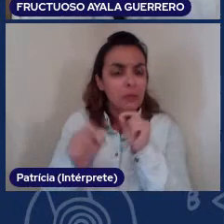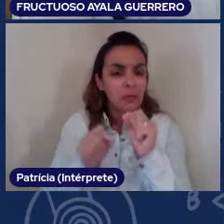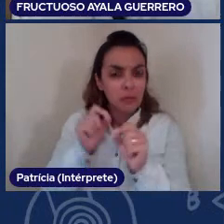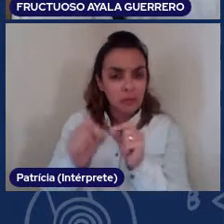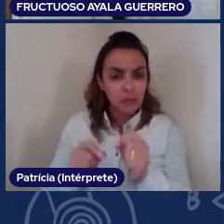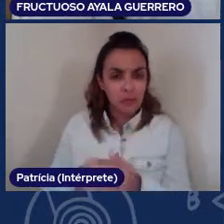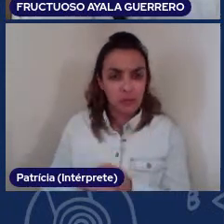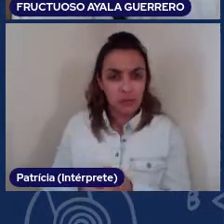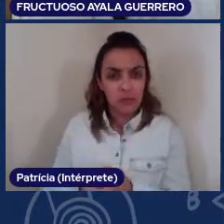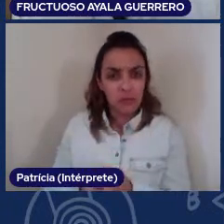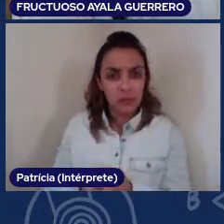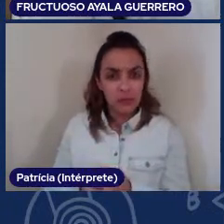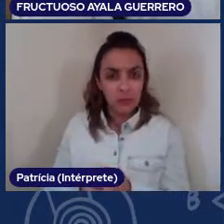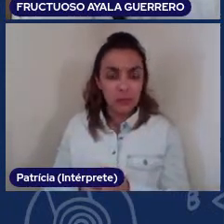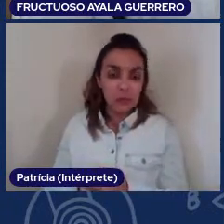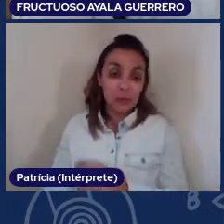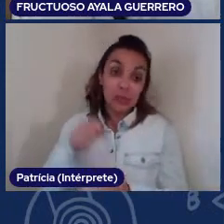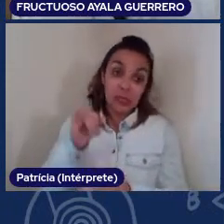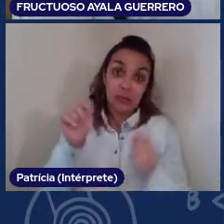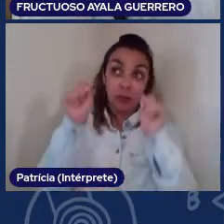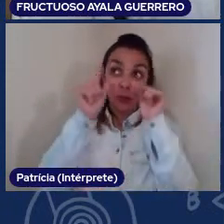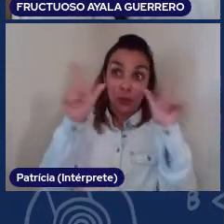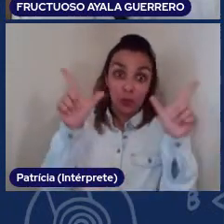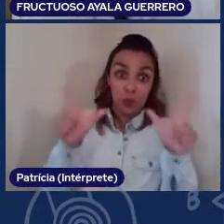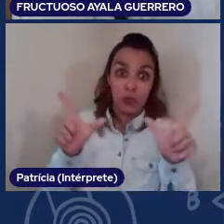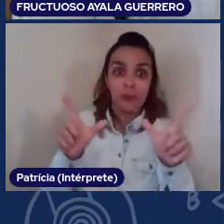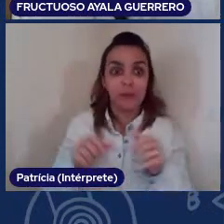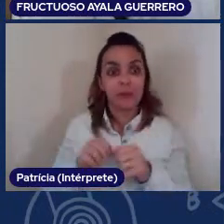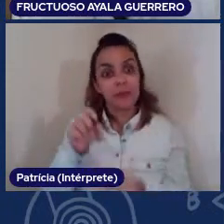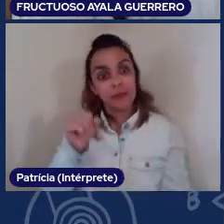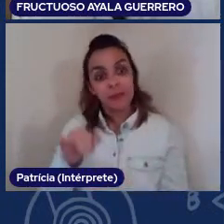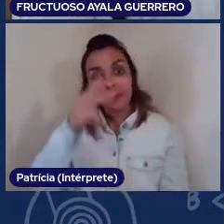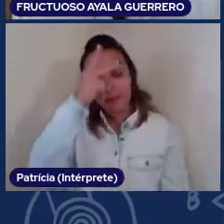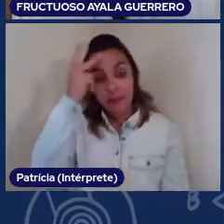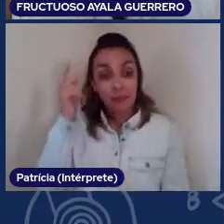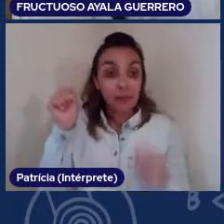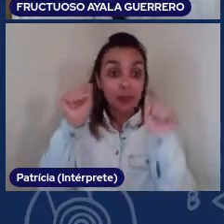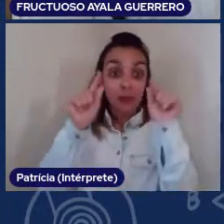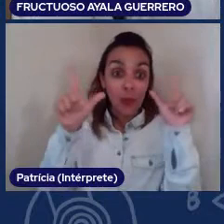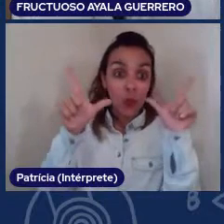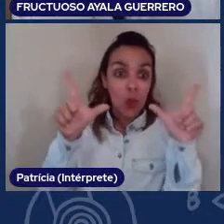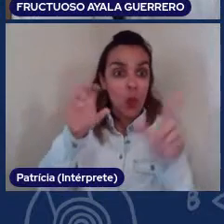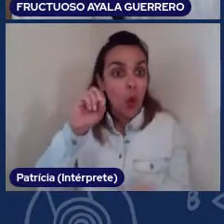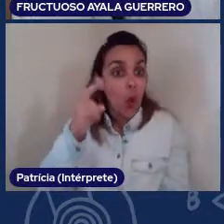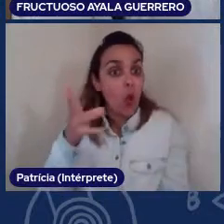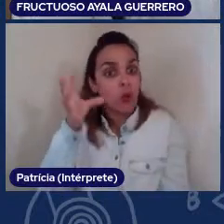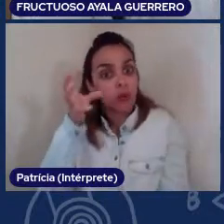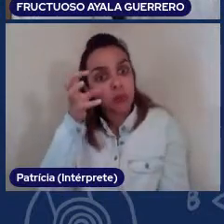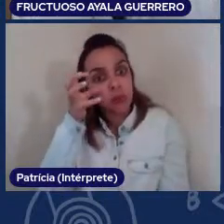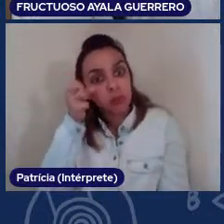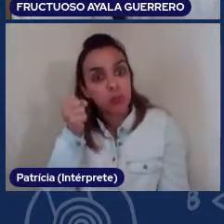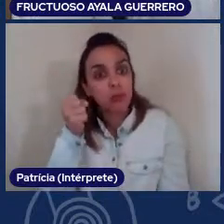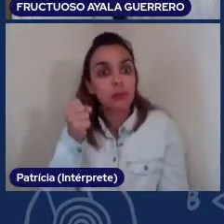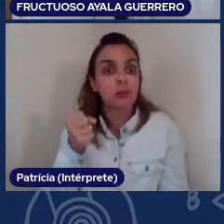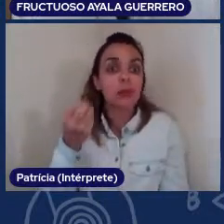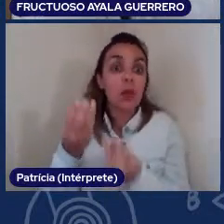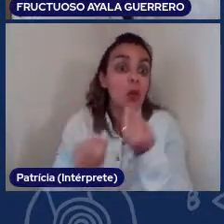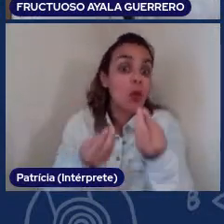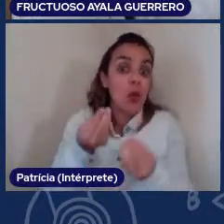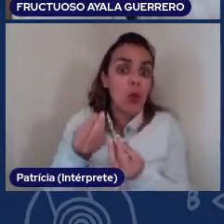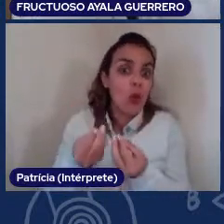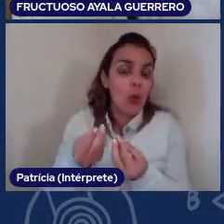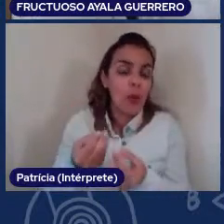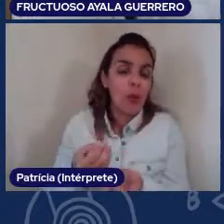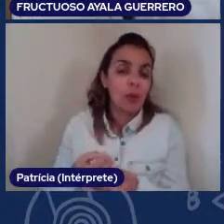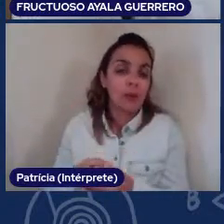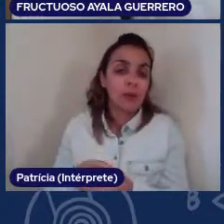los estados de vigilancia, es decir, si la persona está despierta o ya está dormida y en qué etapa de sueño está. Y todo eso